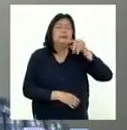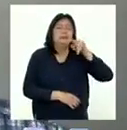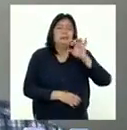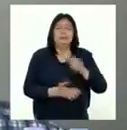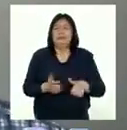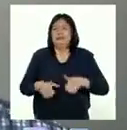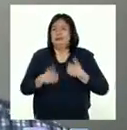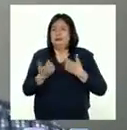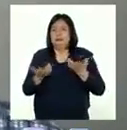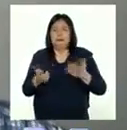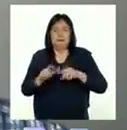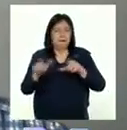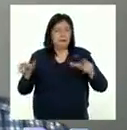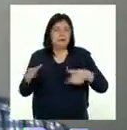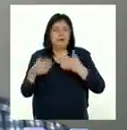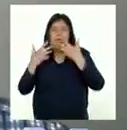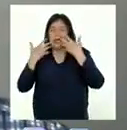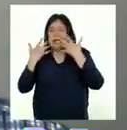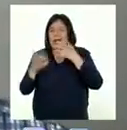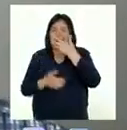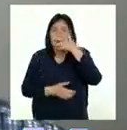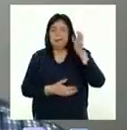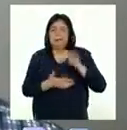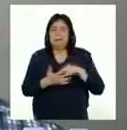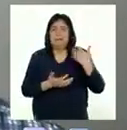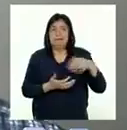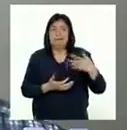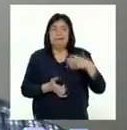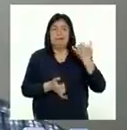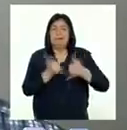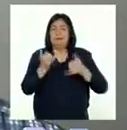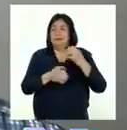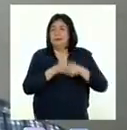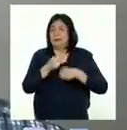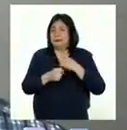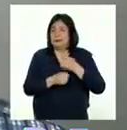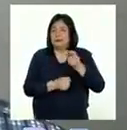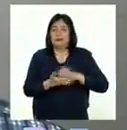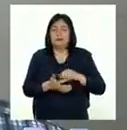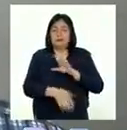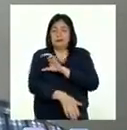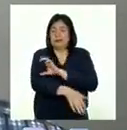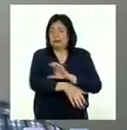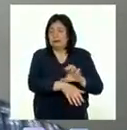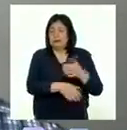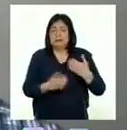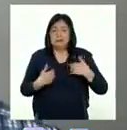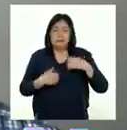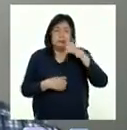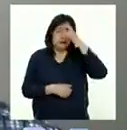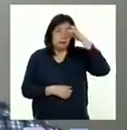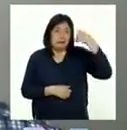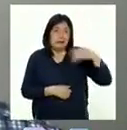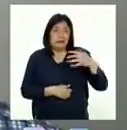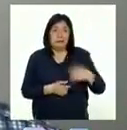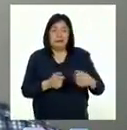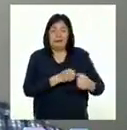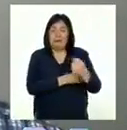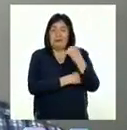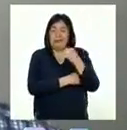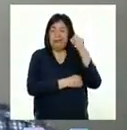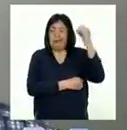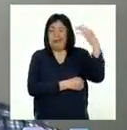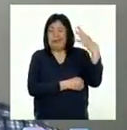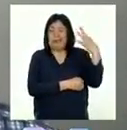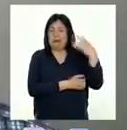climas cálidos en la Amazonía y que en los últimos años nosotros en la costa, al tener veranos más intensos y más